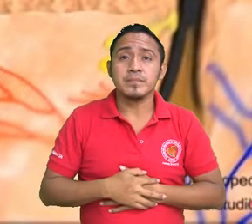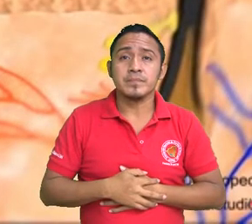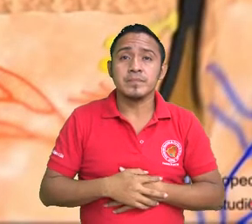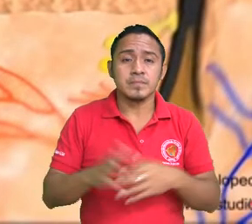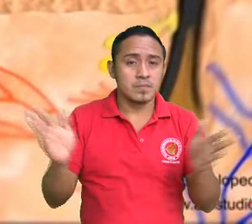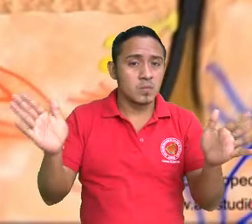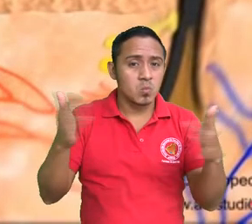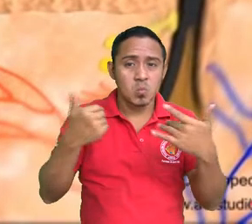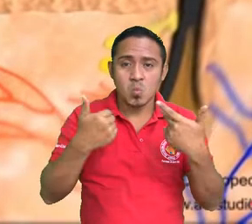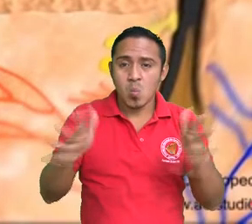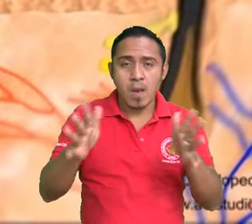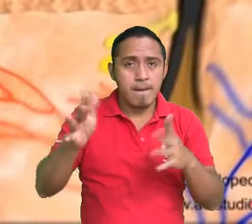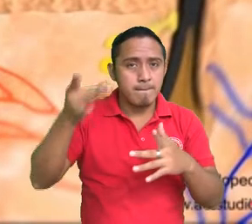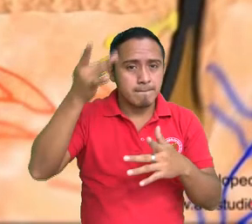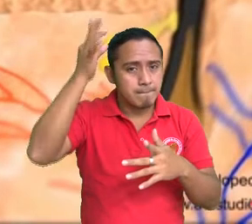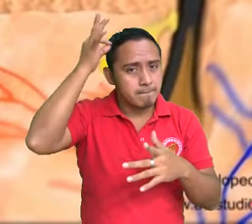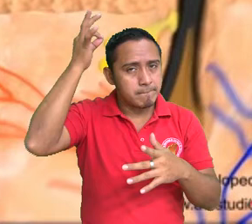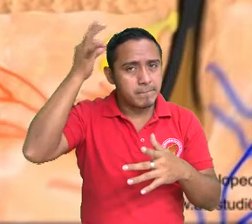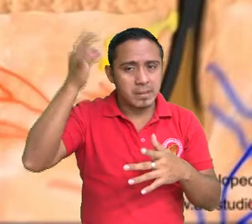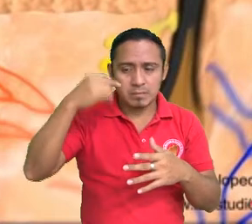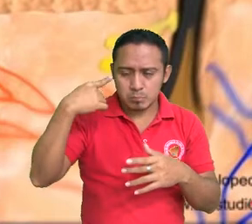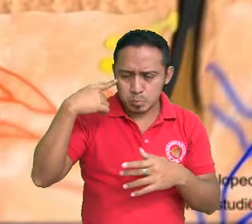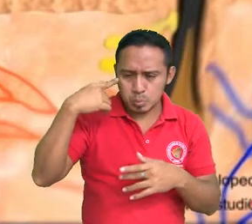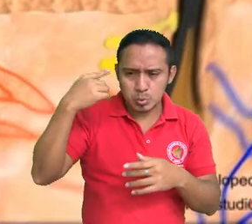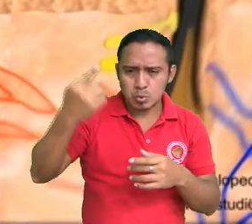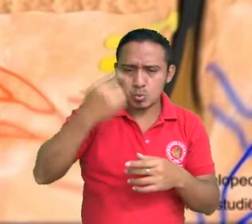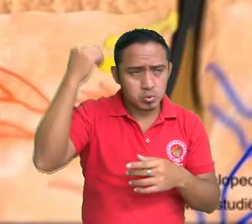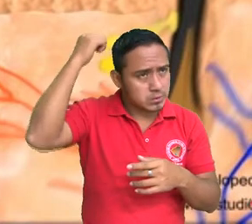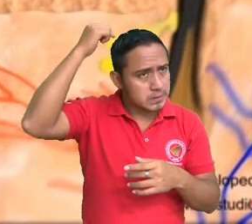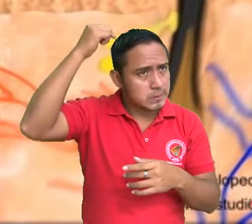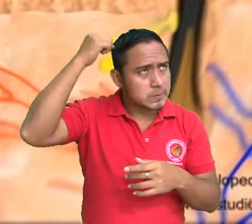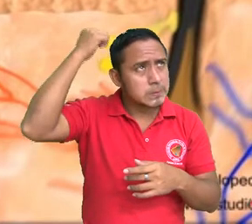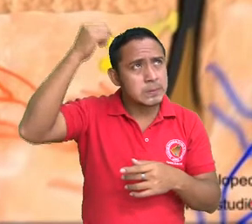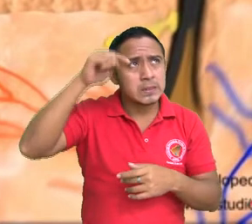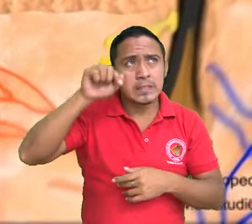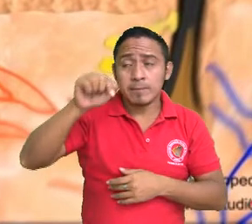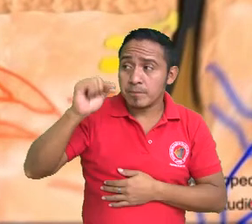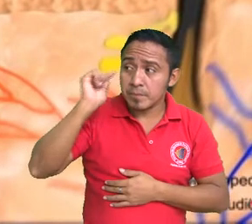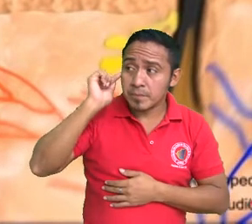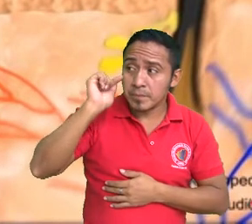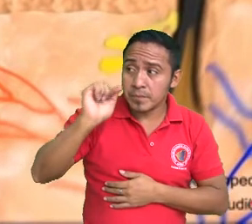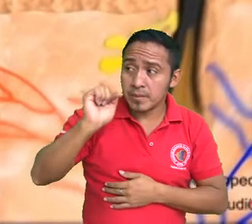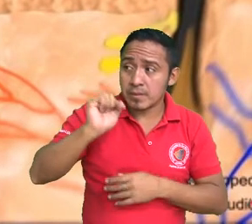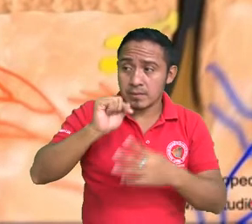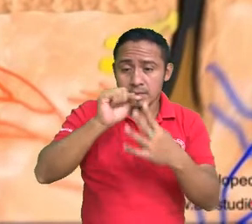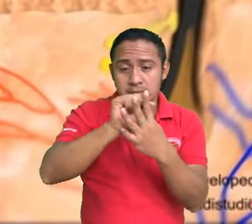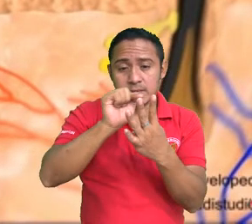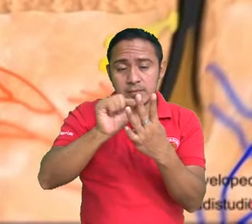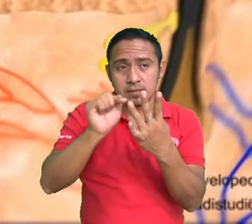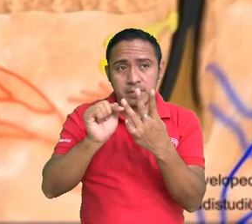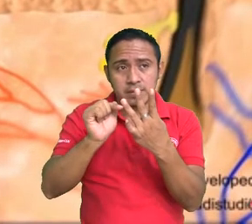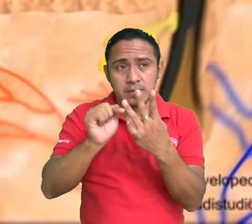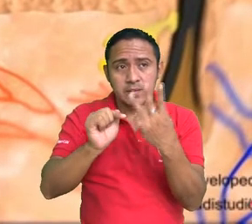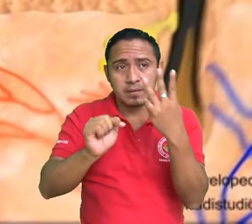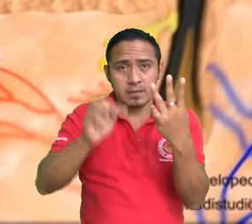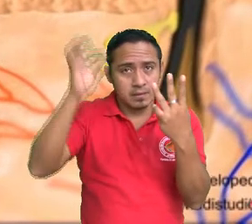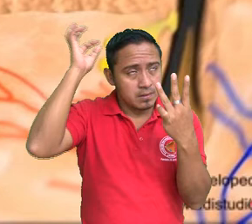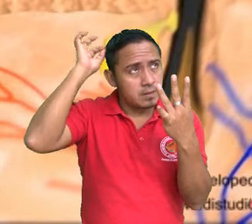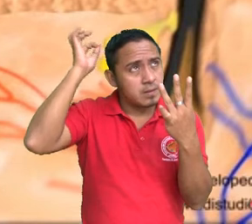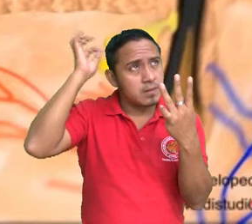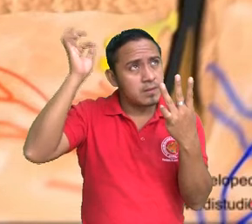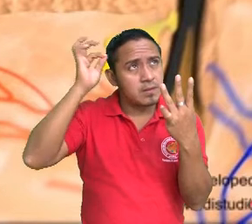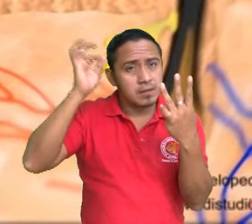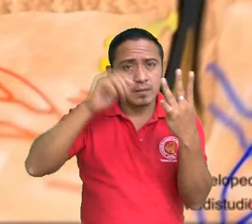sin pelo, en donde nosotros vamos a observar solamente. Por ejemplo, ahí tenemos el centro, se miran tres hebritas de cabello.